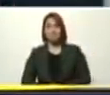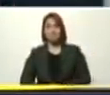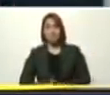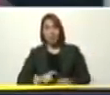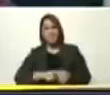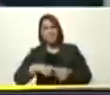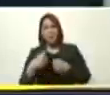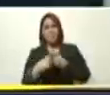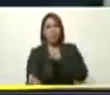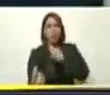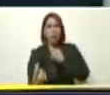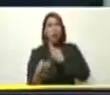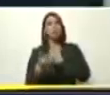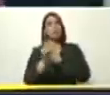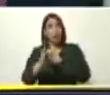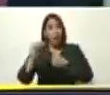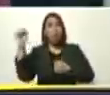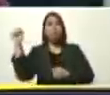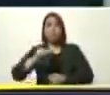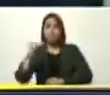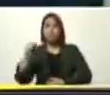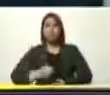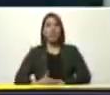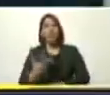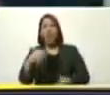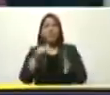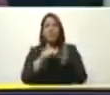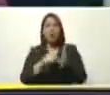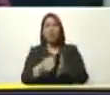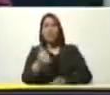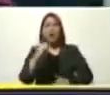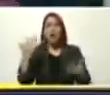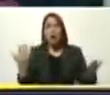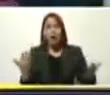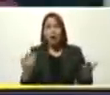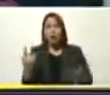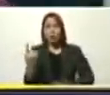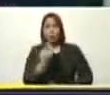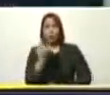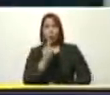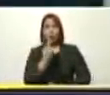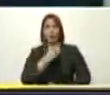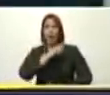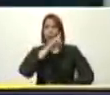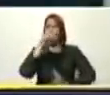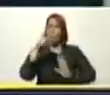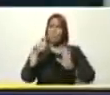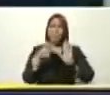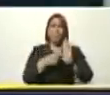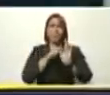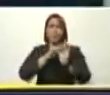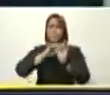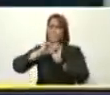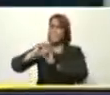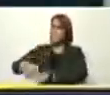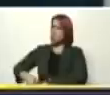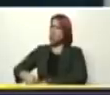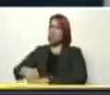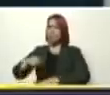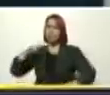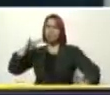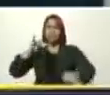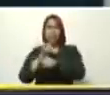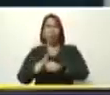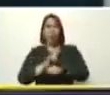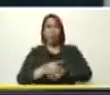Desertores, los ha habido. ¿Y dónde están? En la soledad absoluta de su traición.